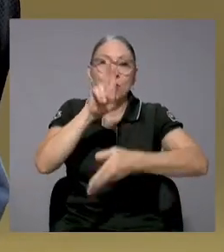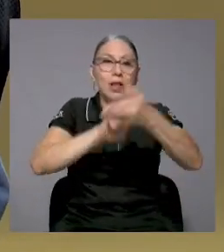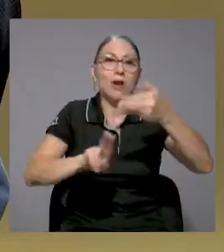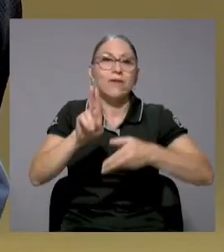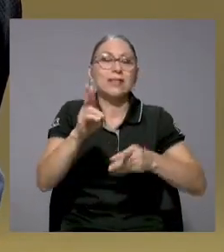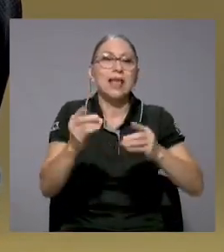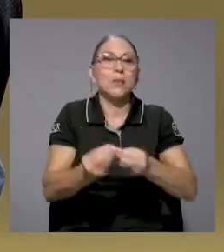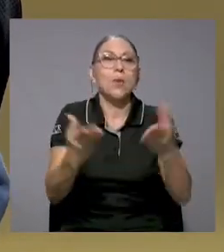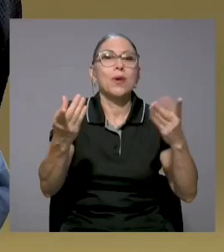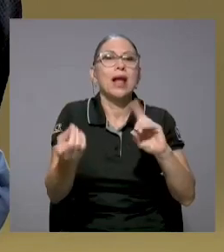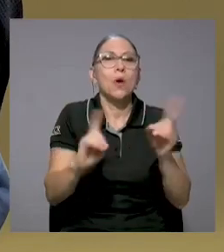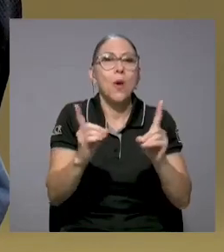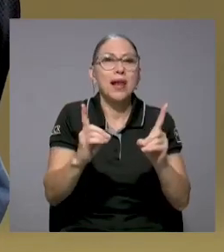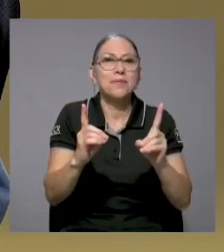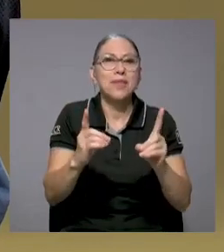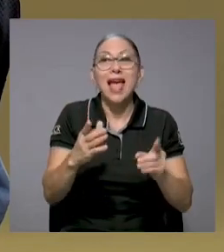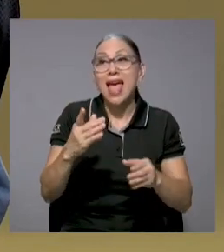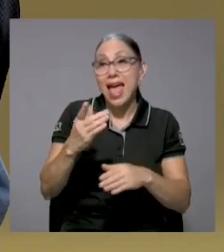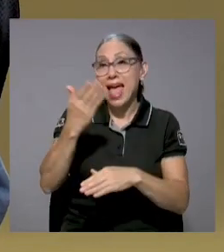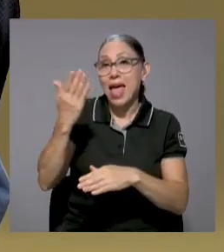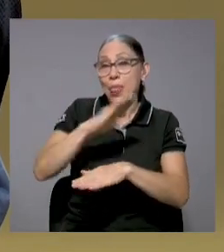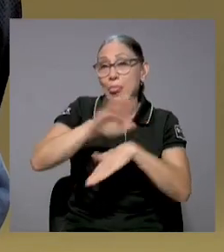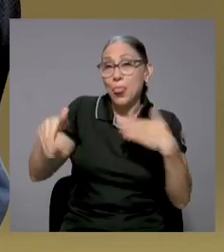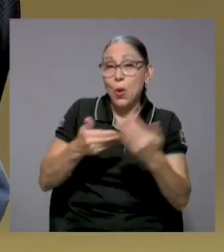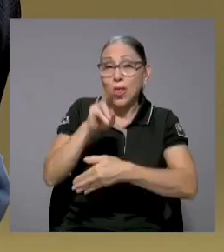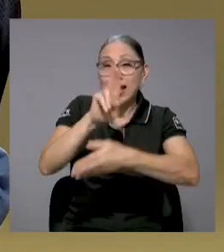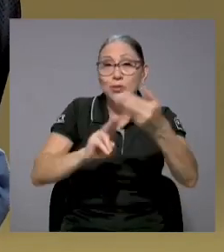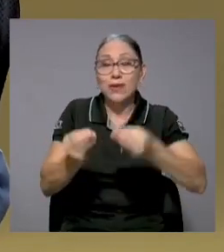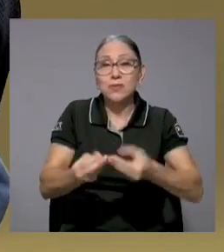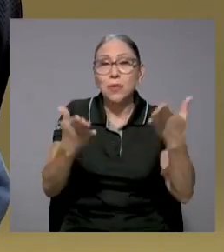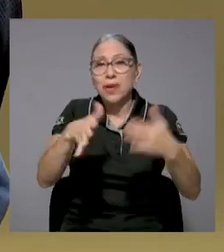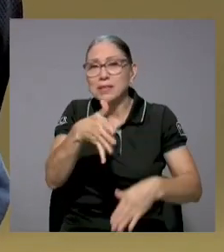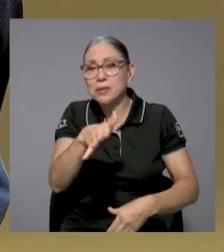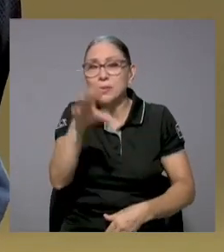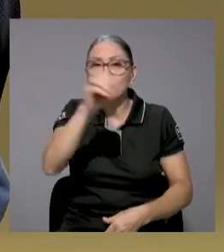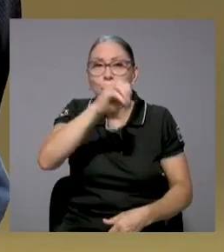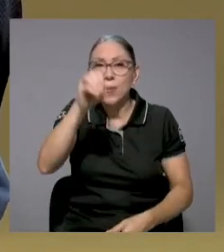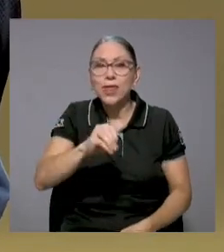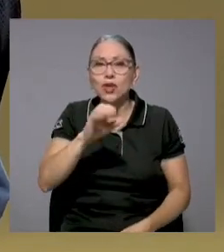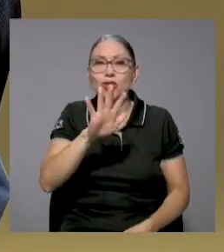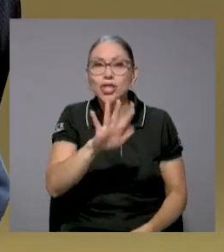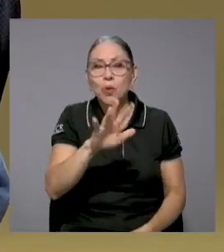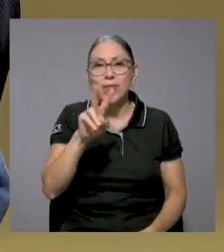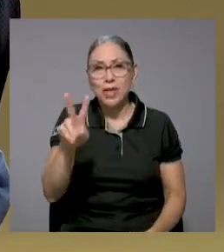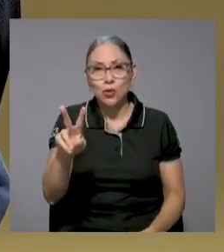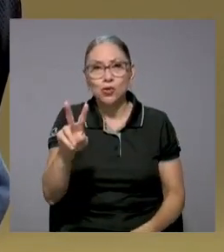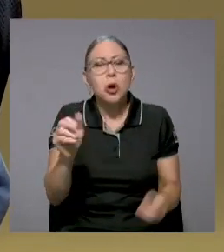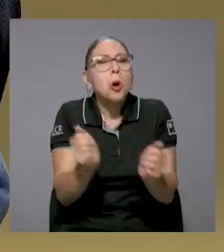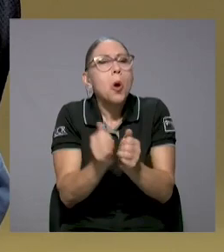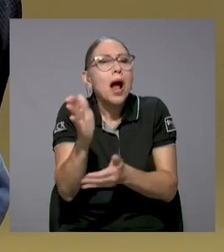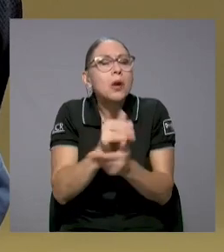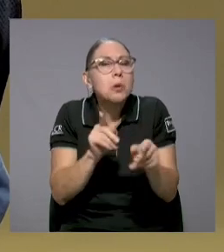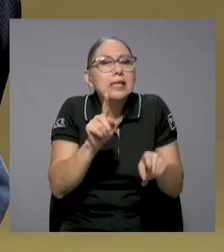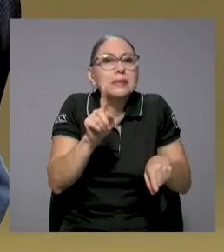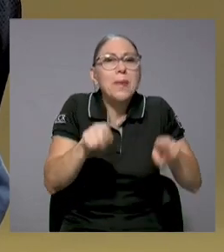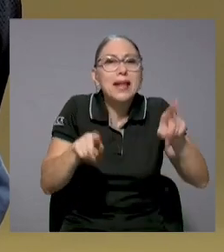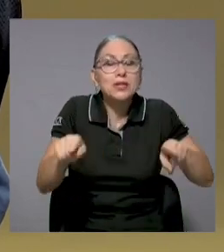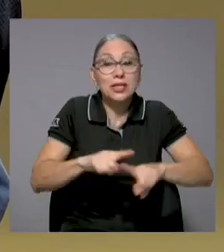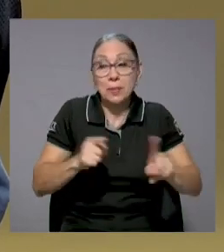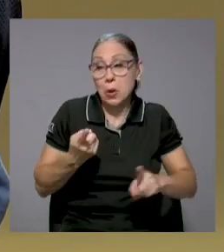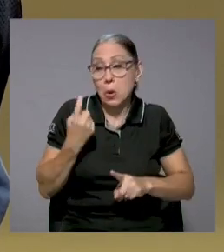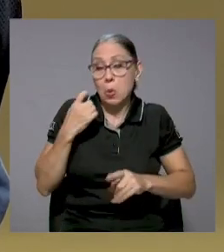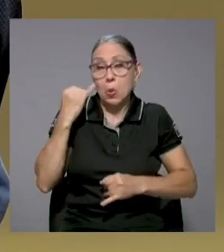de 52 para todas las universidades públicas en Costa Rica, con algunas variaciones. Sin embargo, en esta última